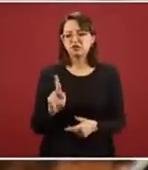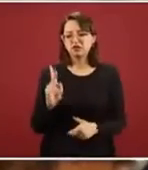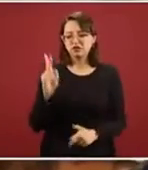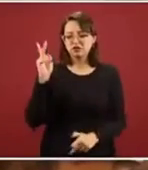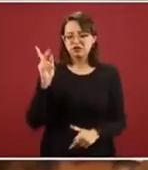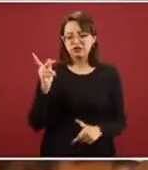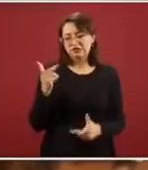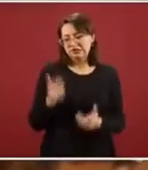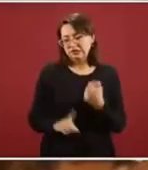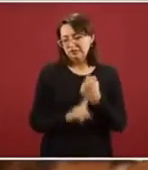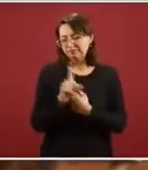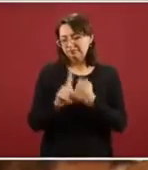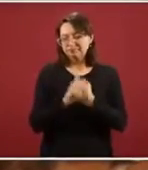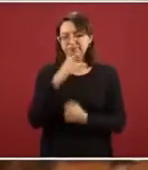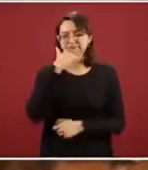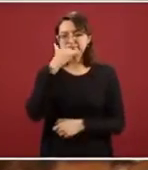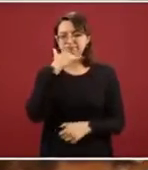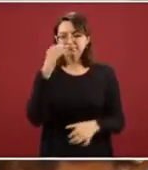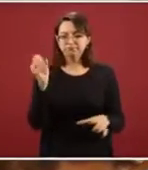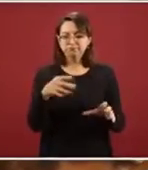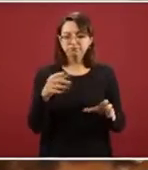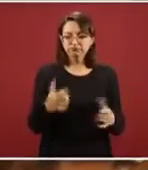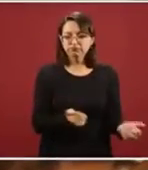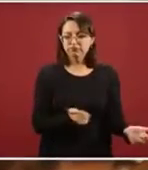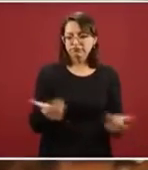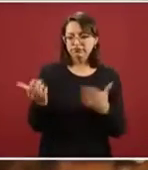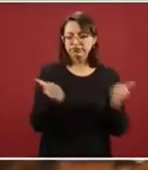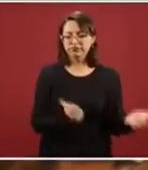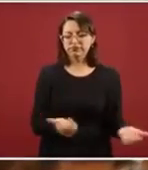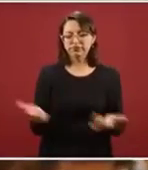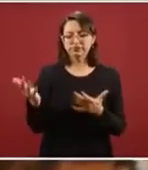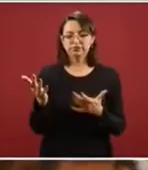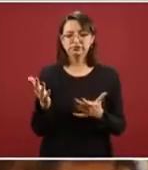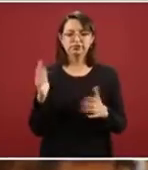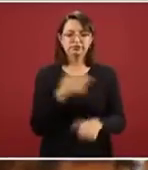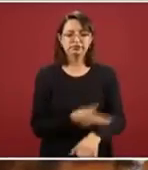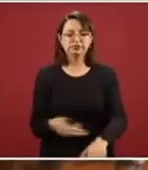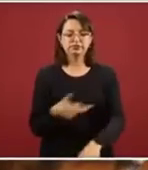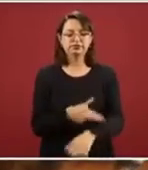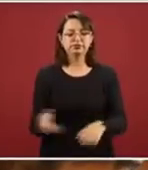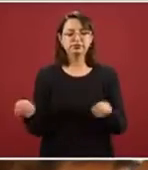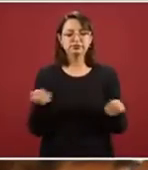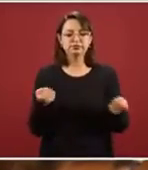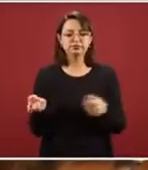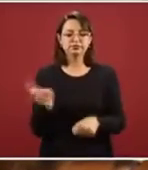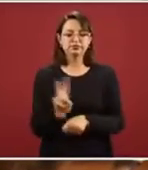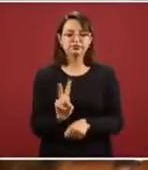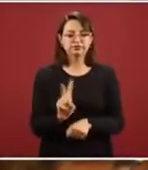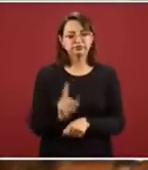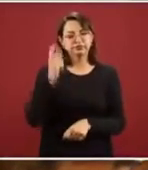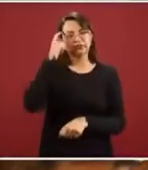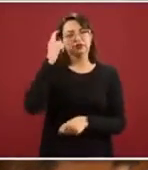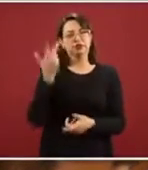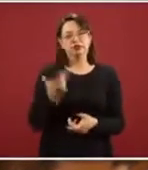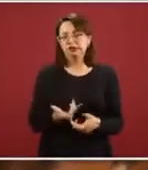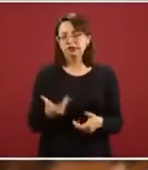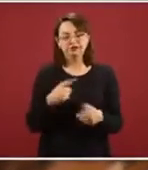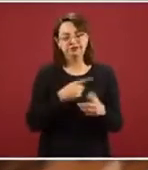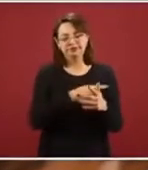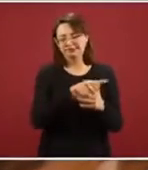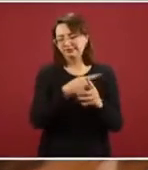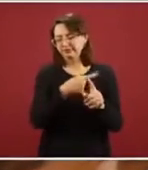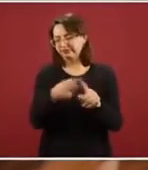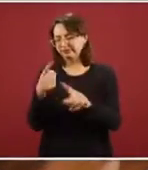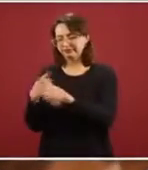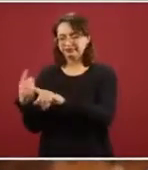del problema de desechos tóxicos, de manejo, de transporte, de almacén, de regulación, de prevención, concientización, etcétera. Está por otro